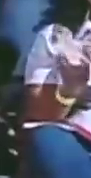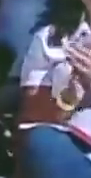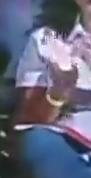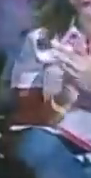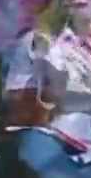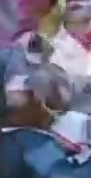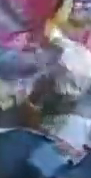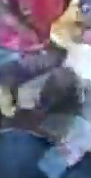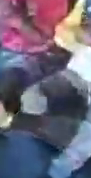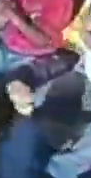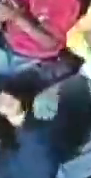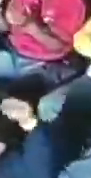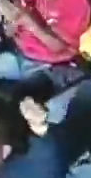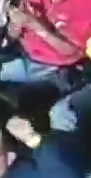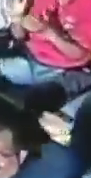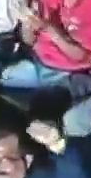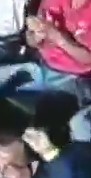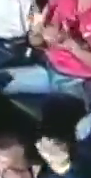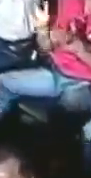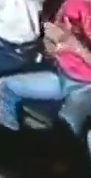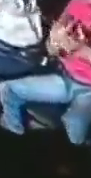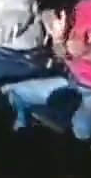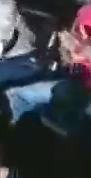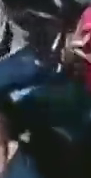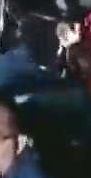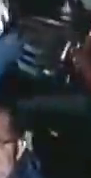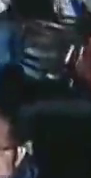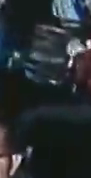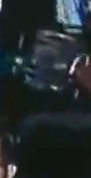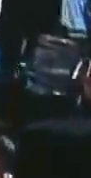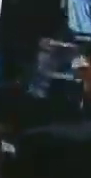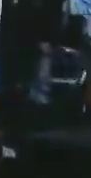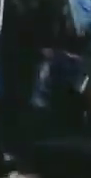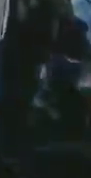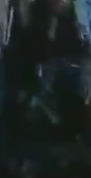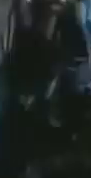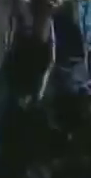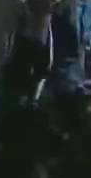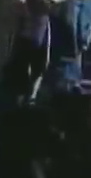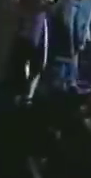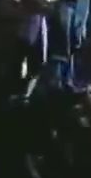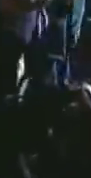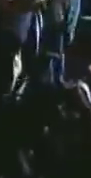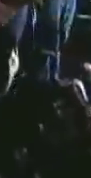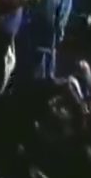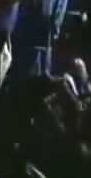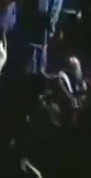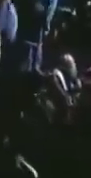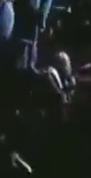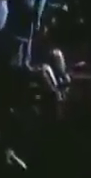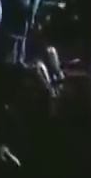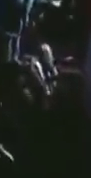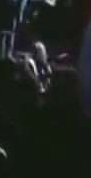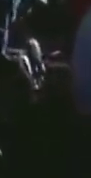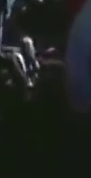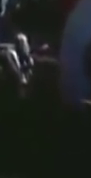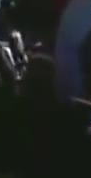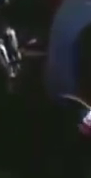Acero, hierro, aluminio y electricidad unidos en combate productivo.